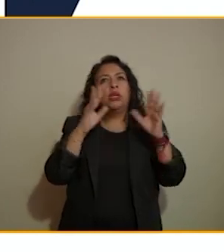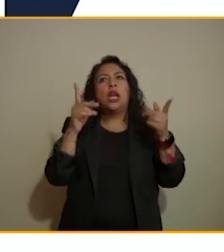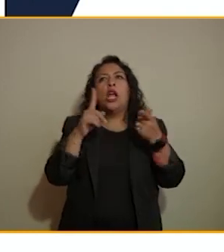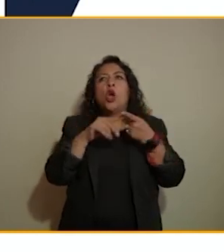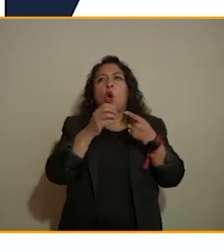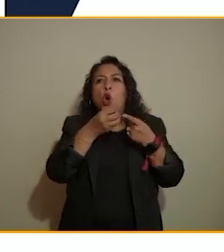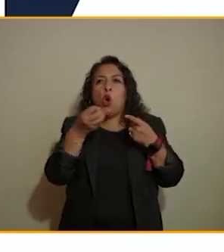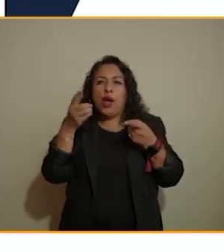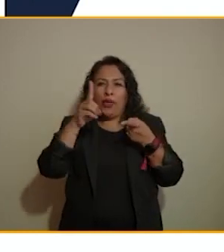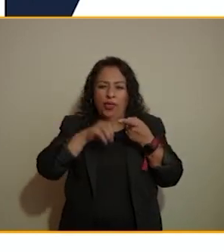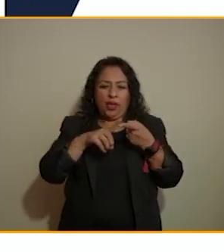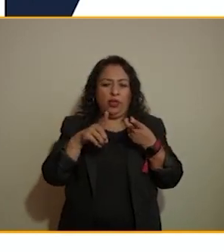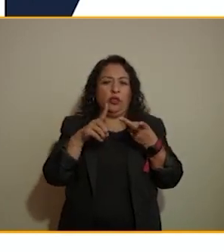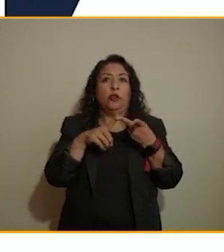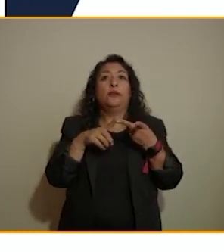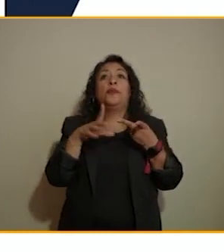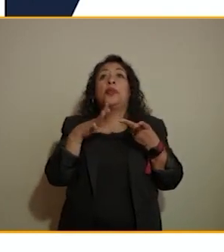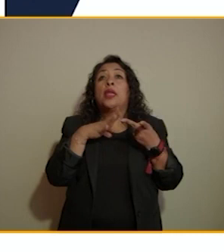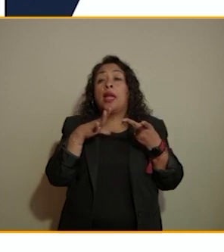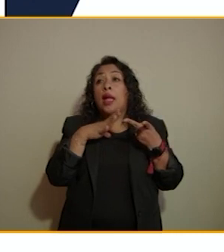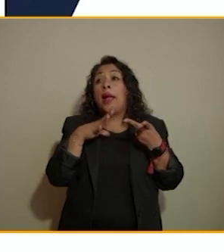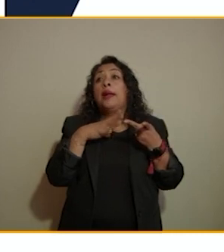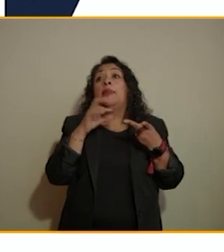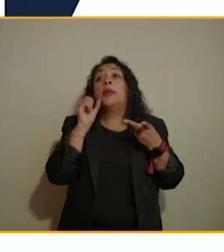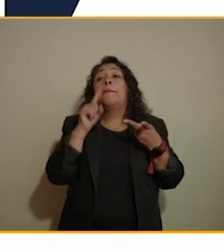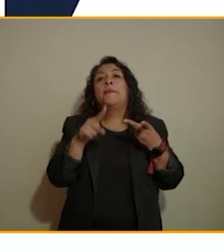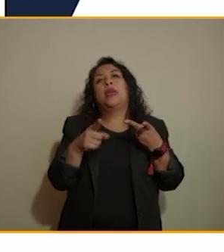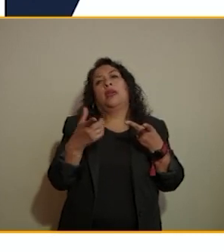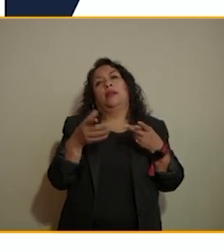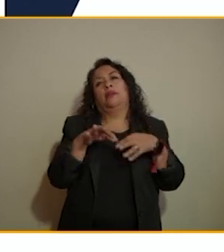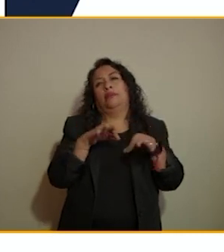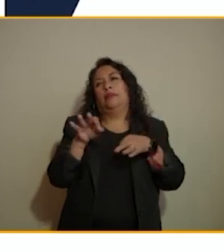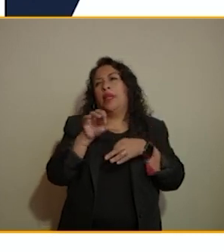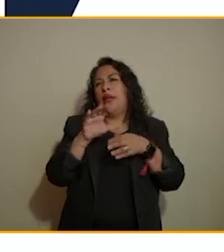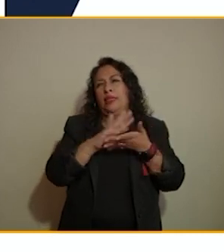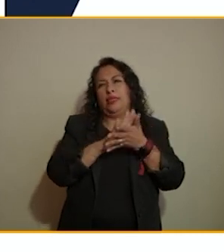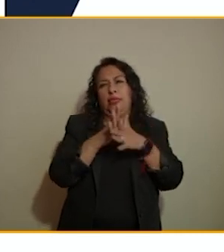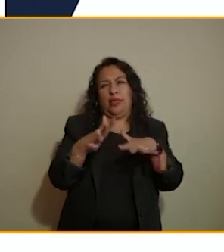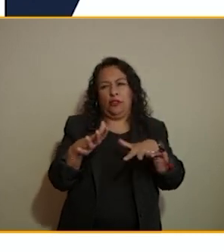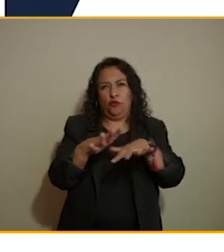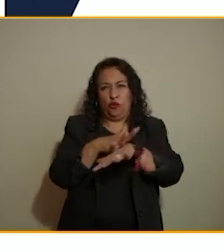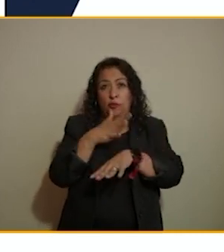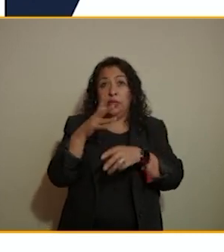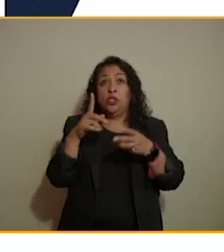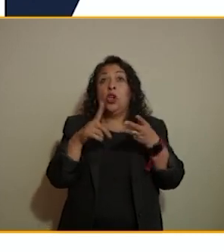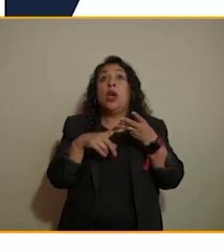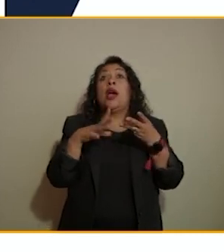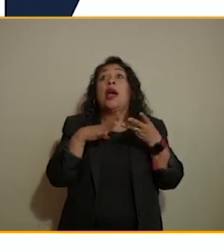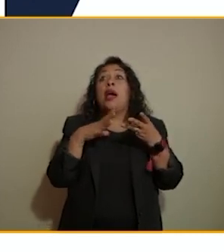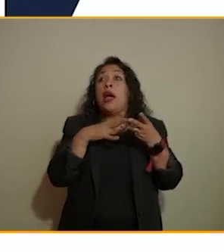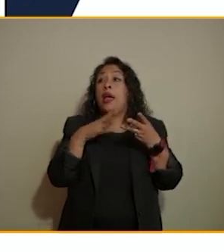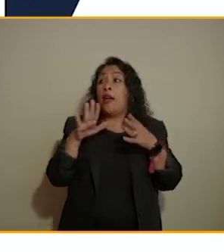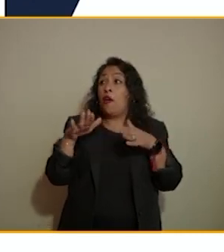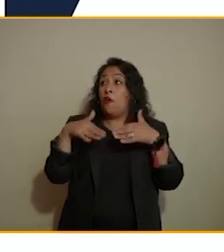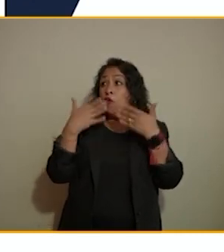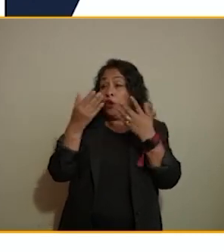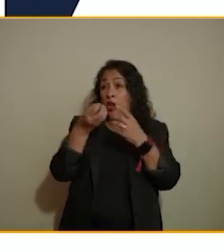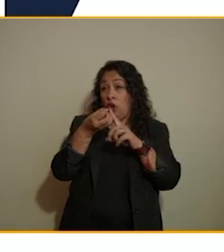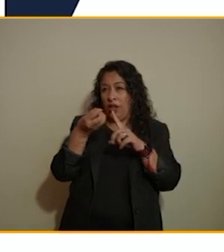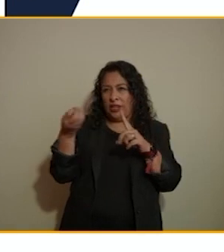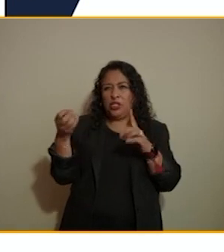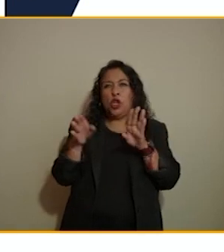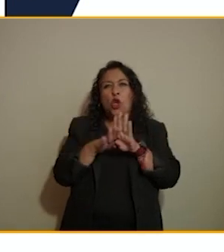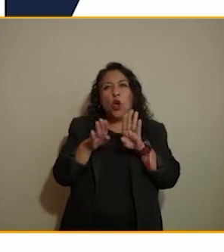logística interna, que tienen trazada la parte de las operaciones o la transformación, que tienen la logística externa,